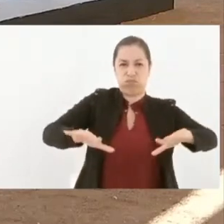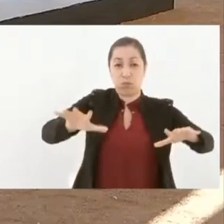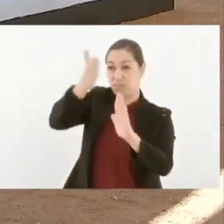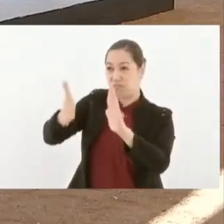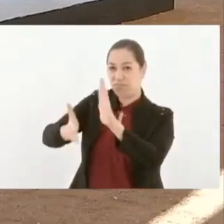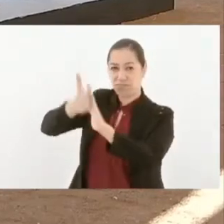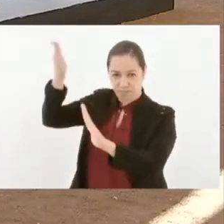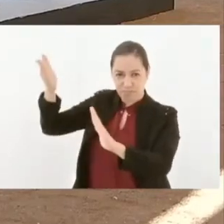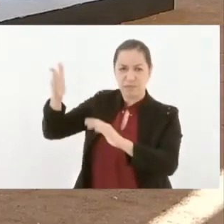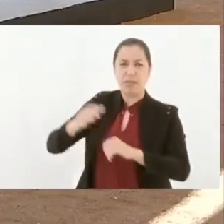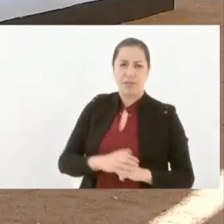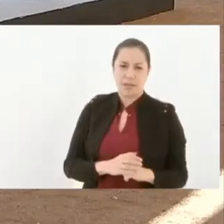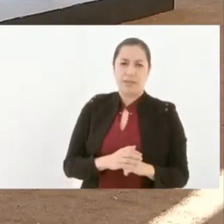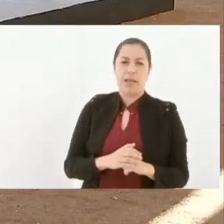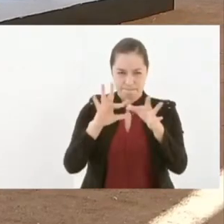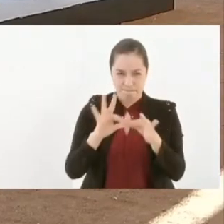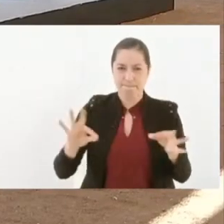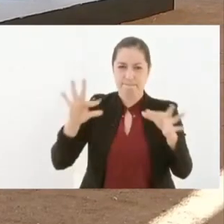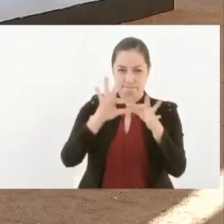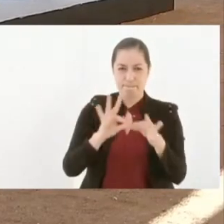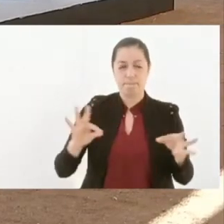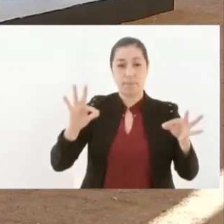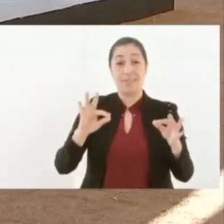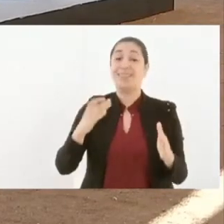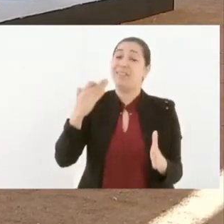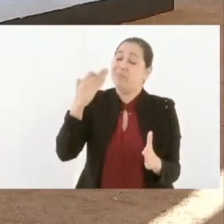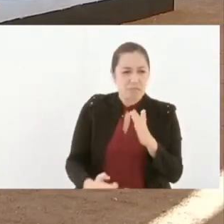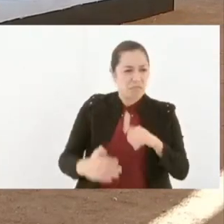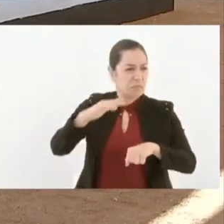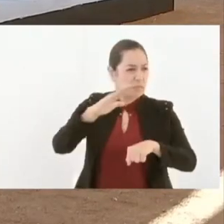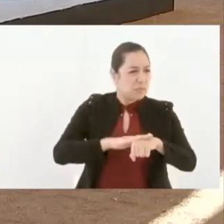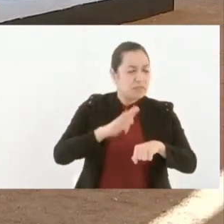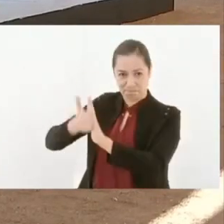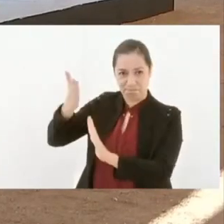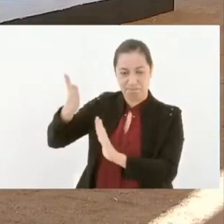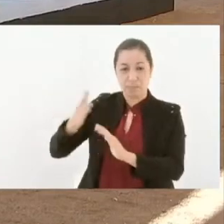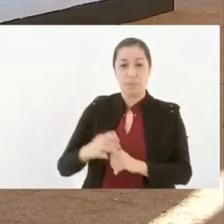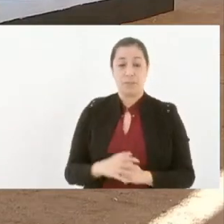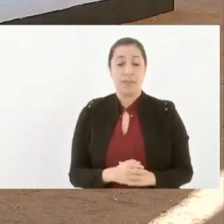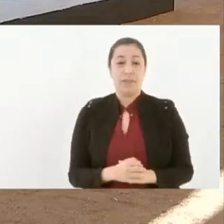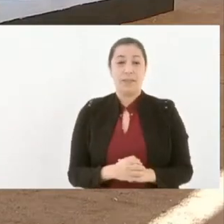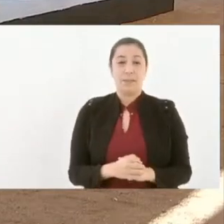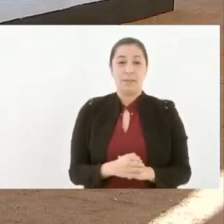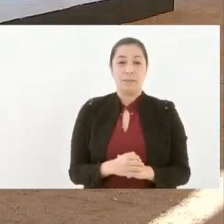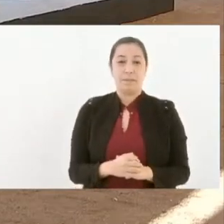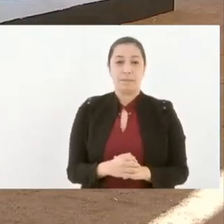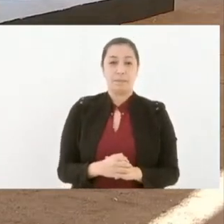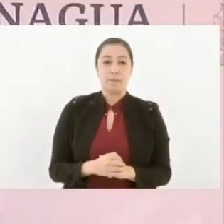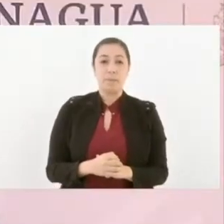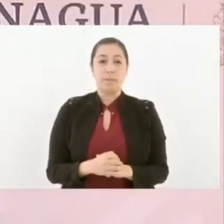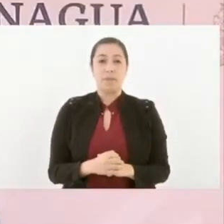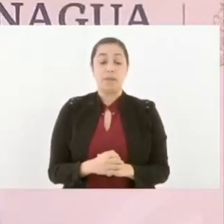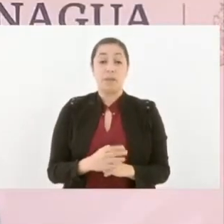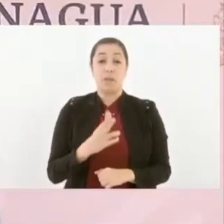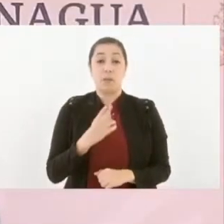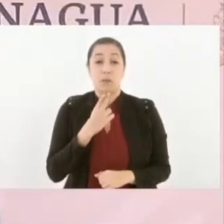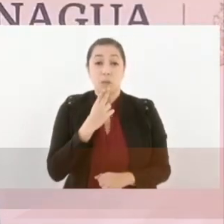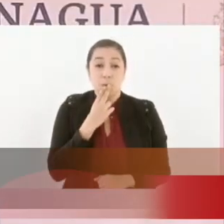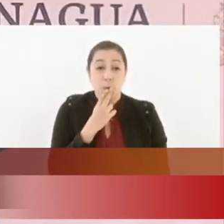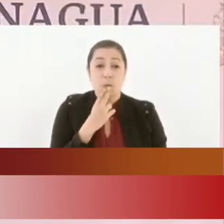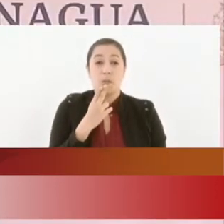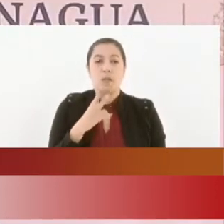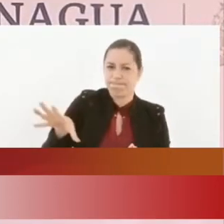construyó y, como se ha dicho, falta todavía que se utilice